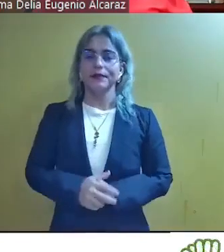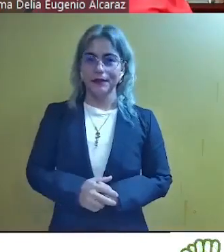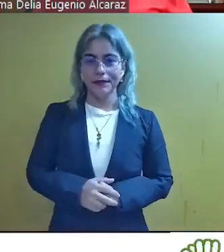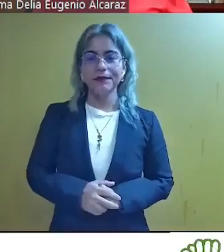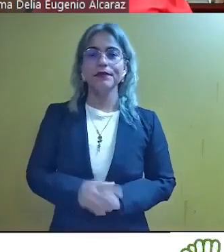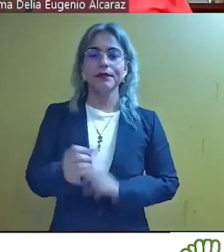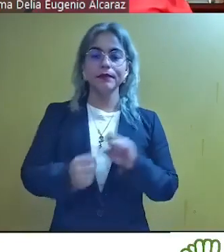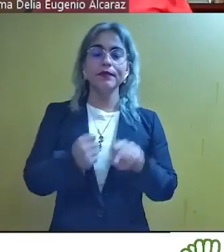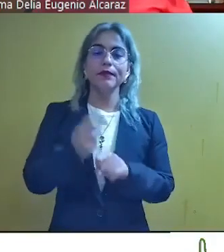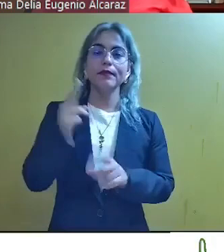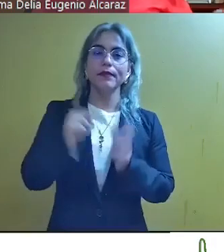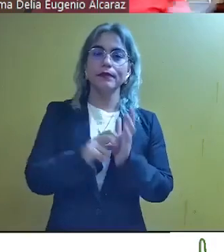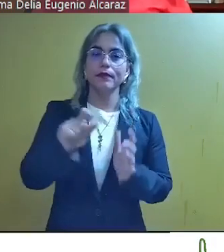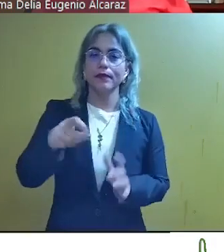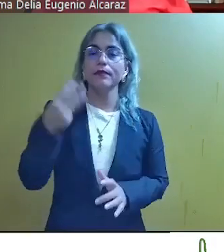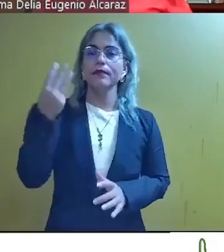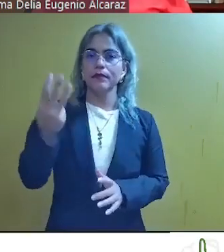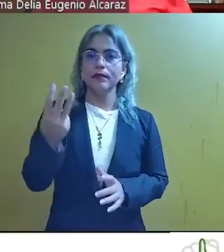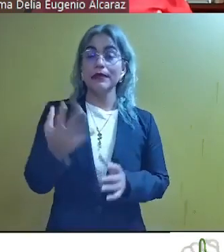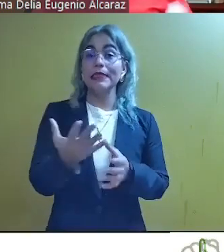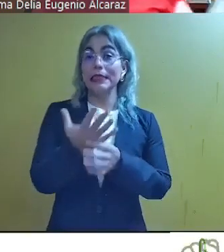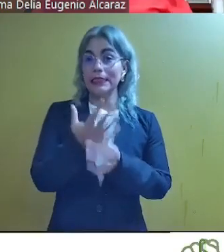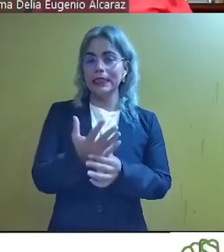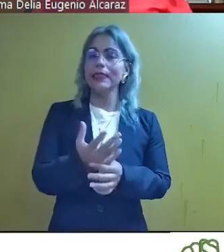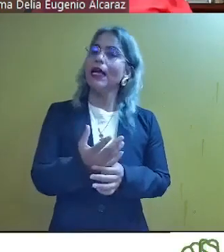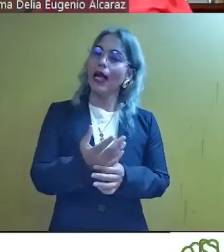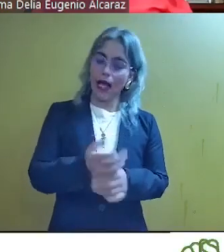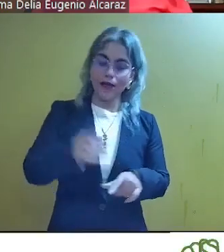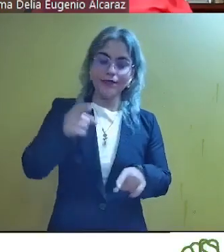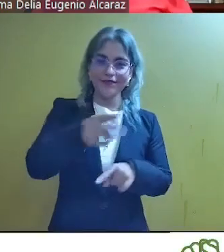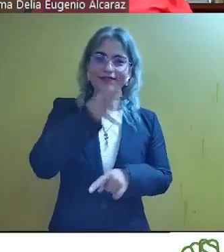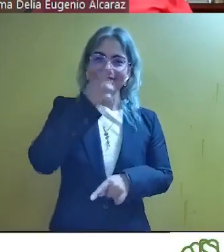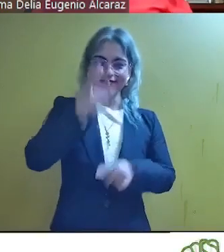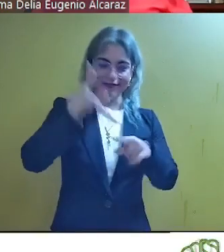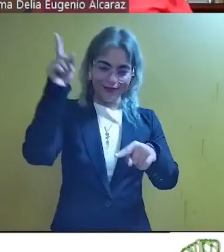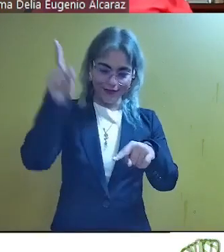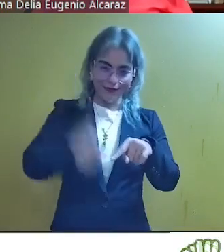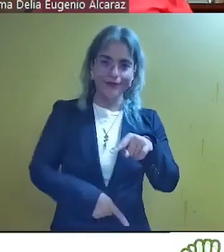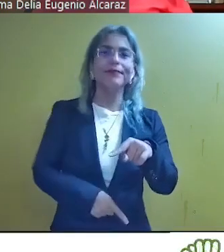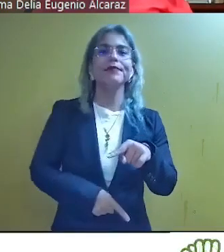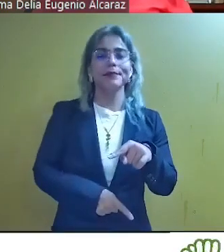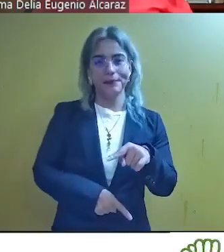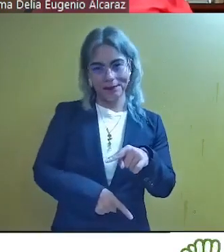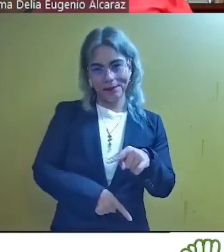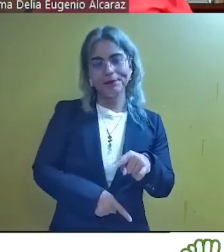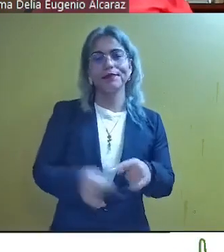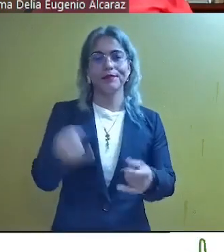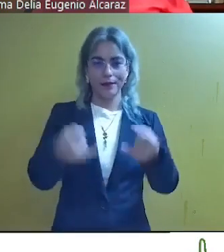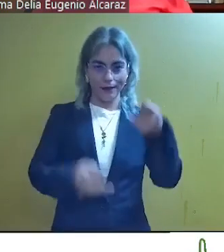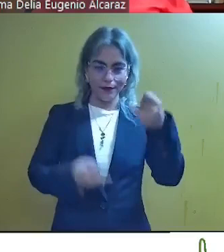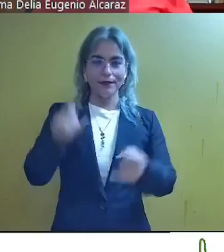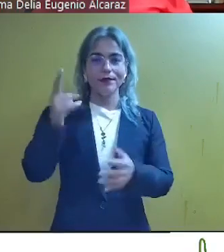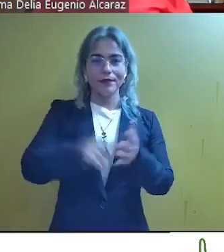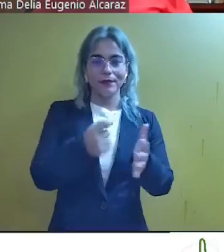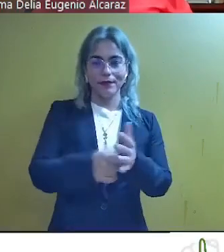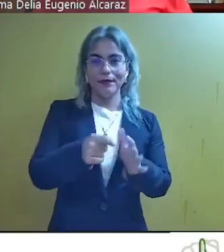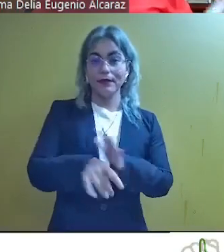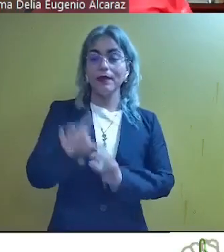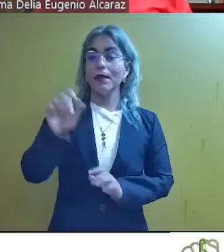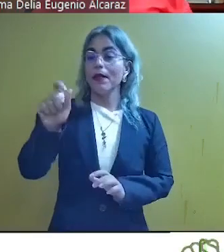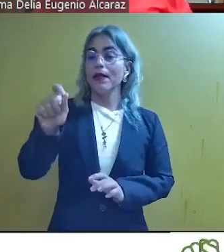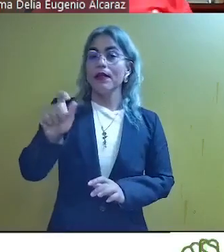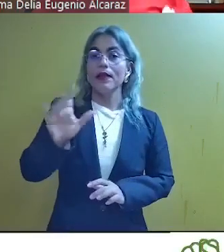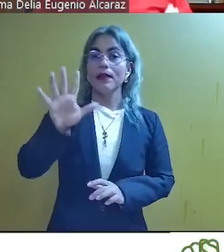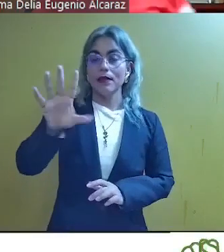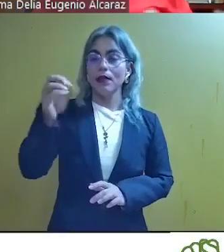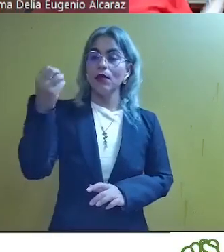SMC-JSC-334/2023, mediante el cual determinó revocar la resolución dictada por este Tribunal Electoral el 25 de octubre de 2023 y